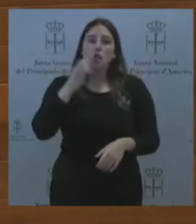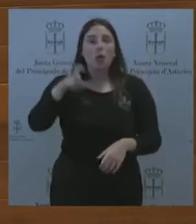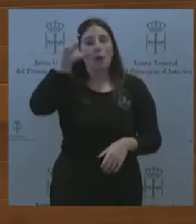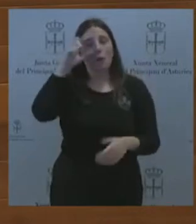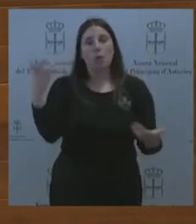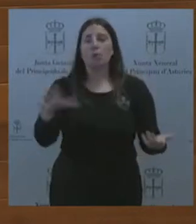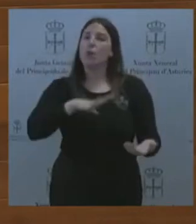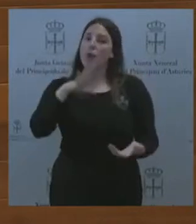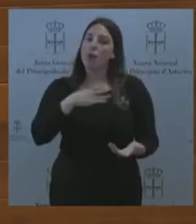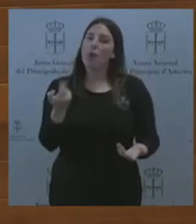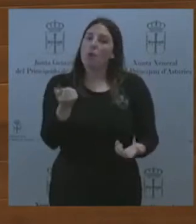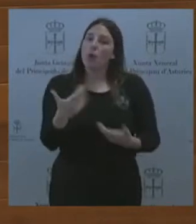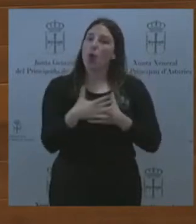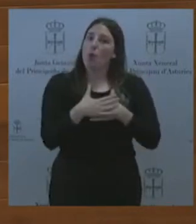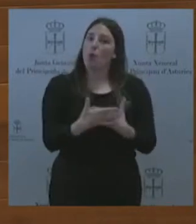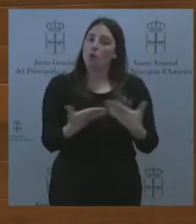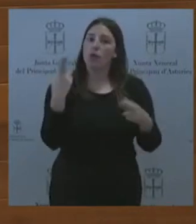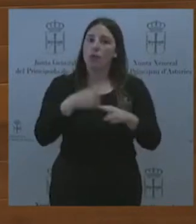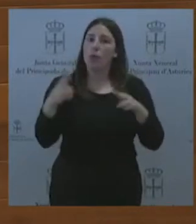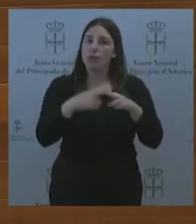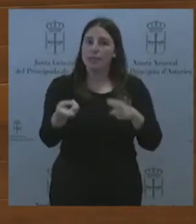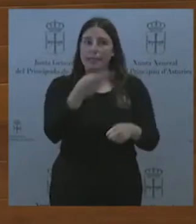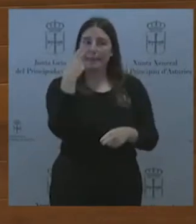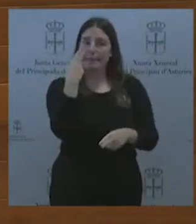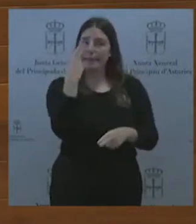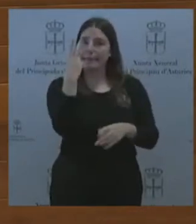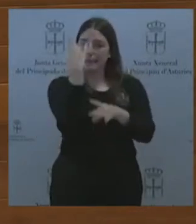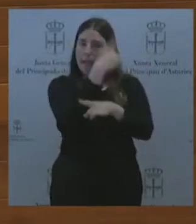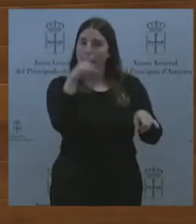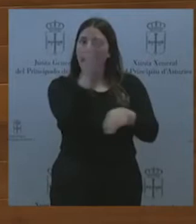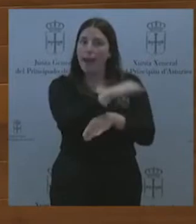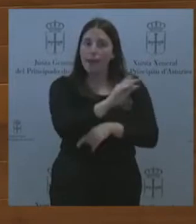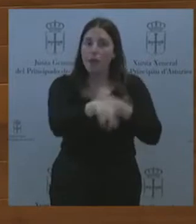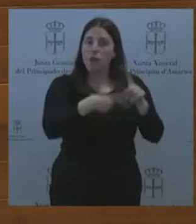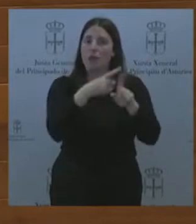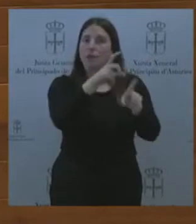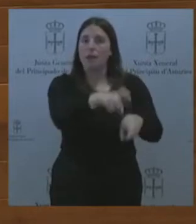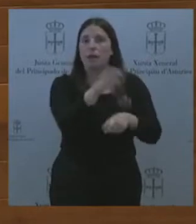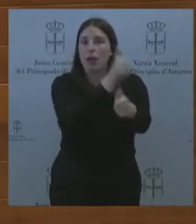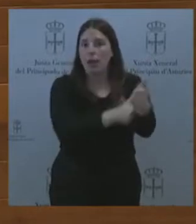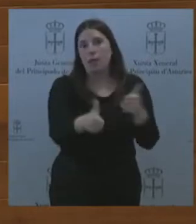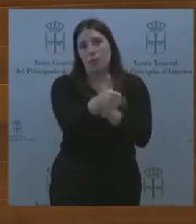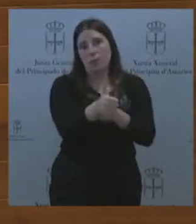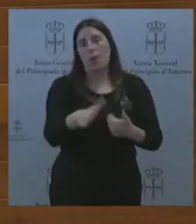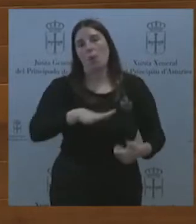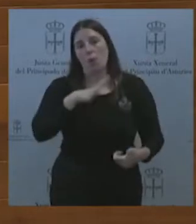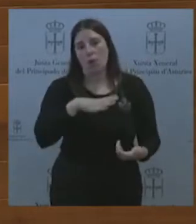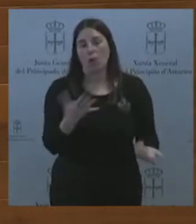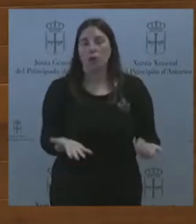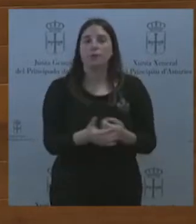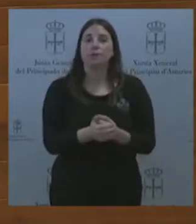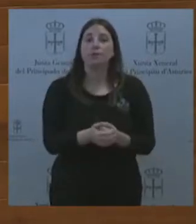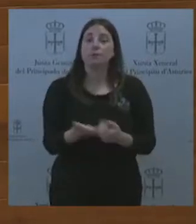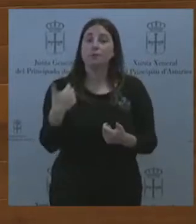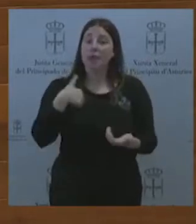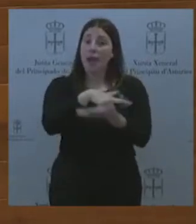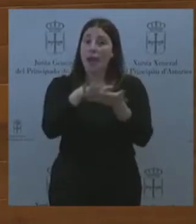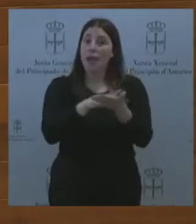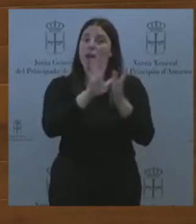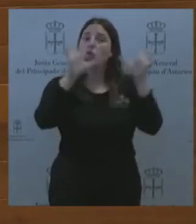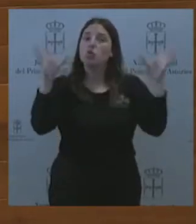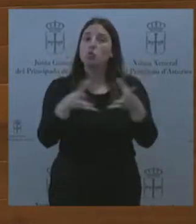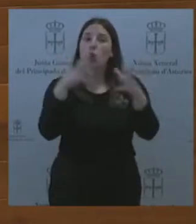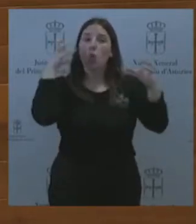los ganaderos y de los agricultores a todo lo demás. Y ya que hablamos del mundo animal, ya relacionado con nuestra